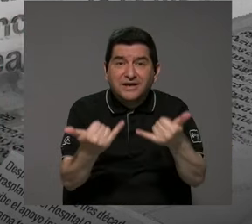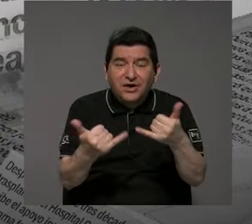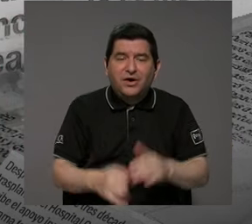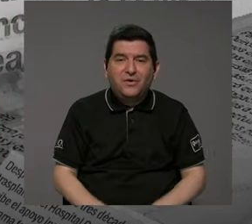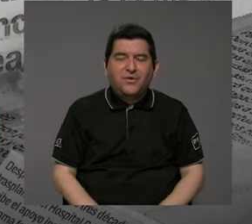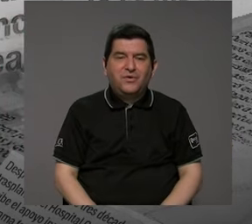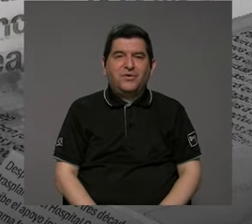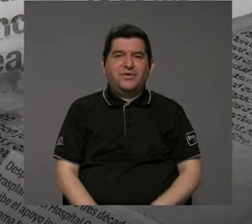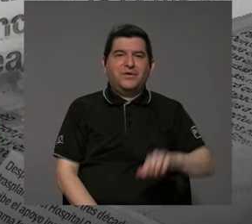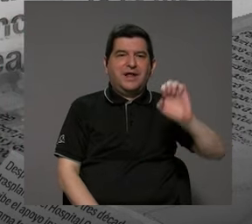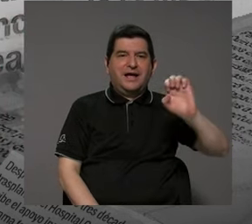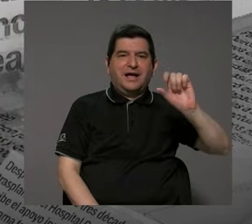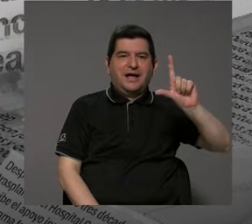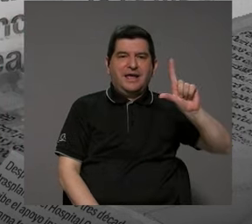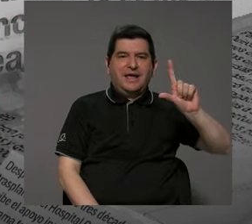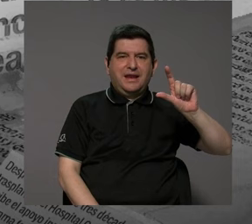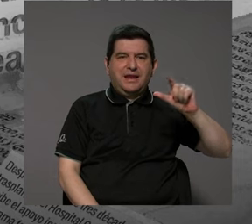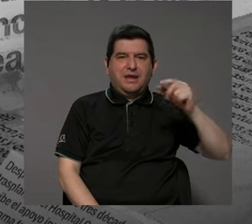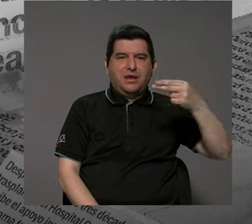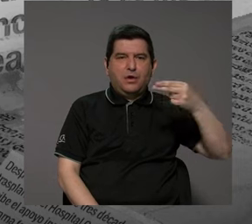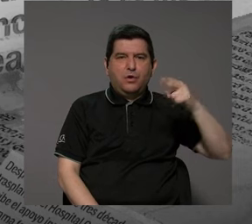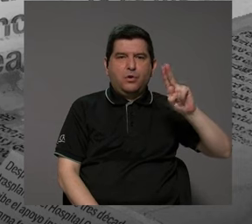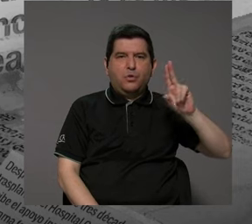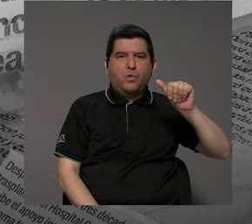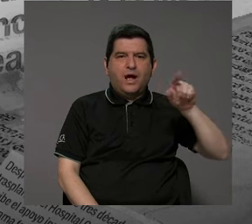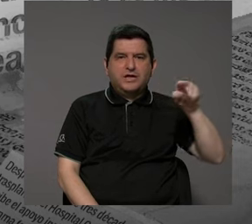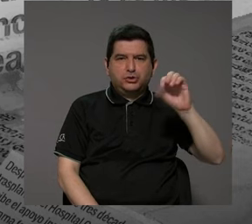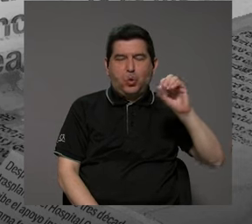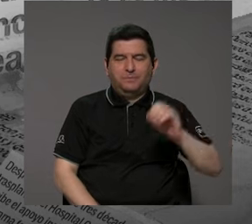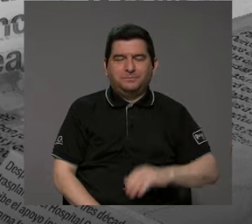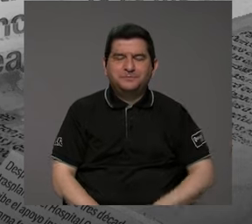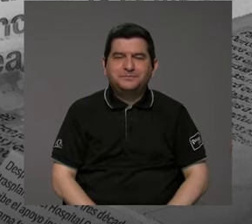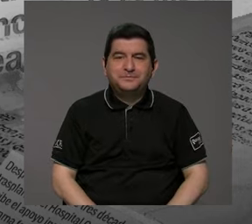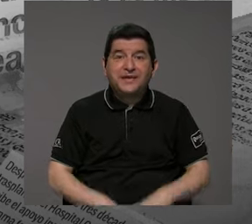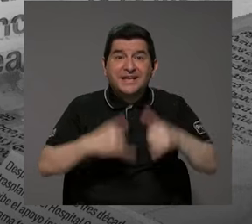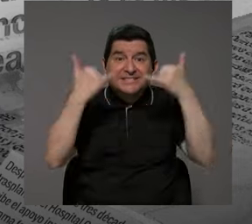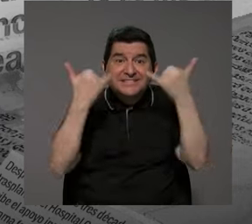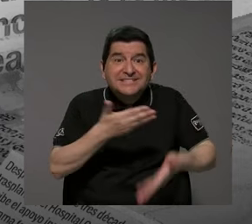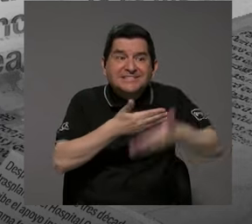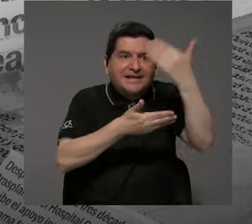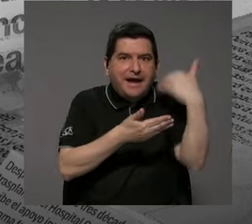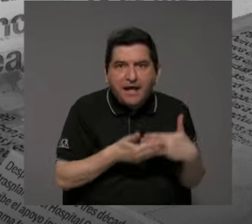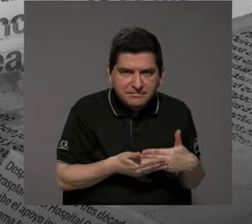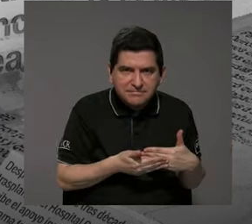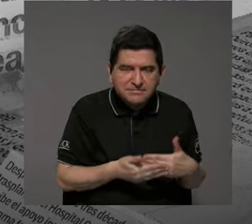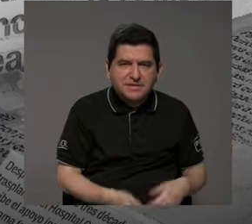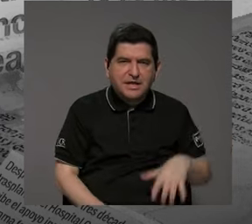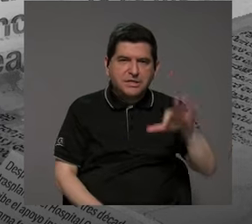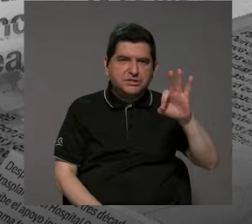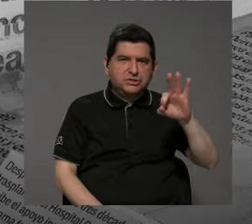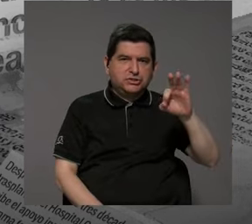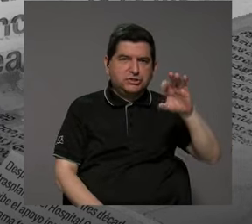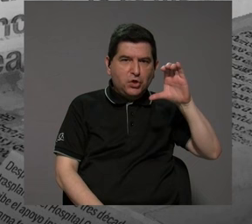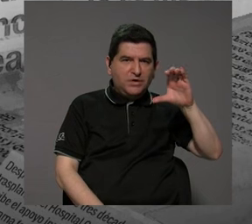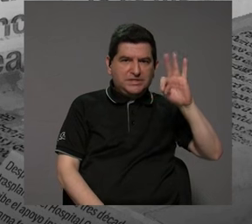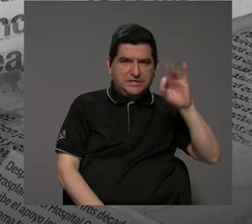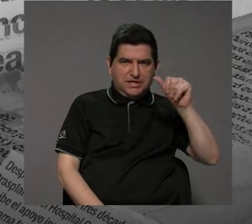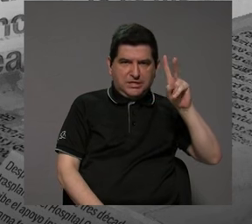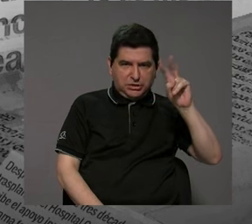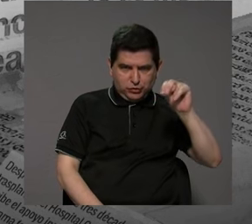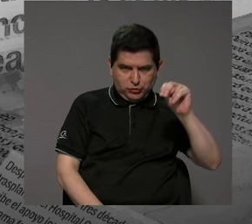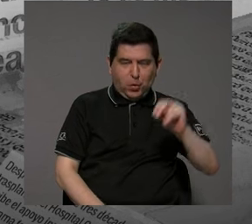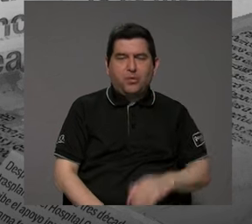a la al hueso al huaso Entonces si ya teníamos 900 toneladas